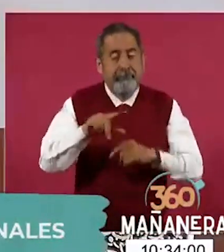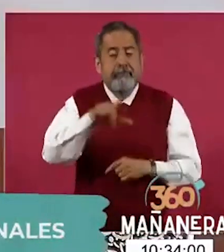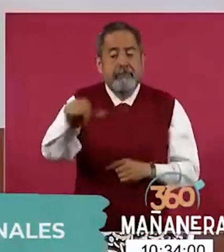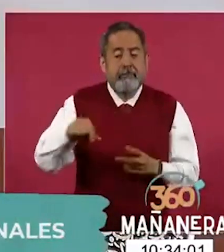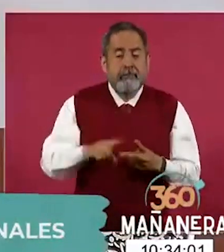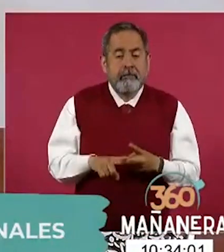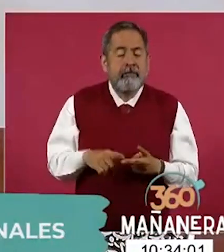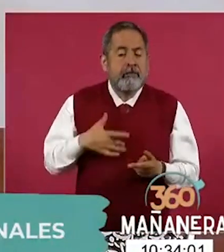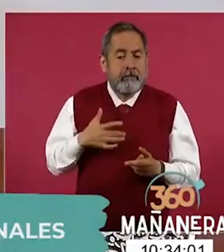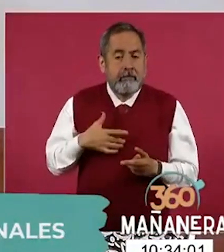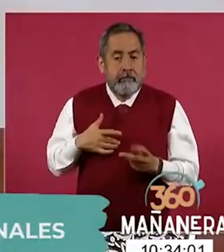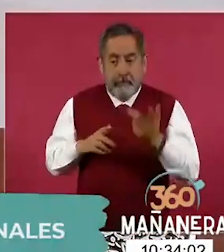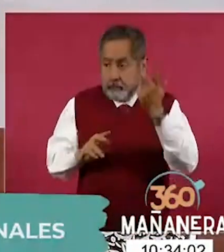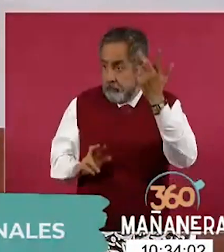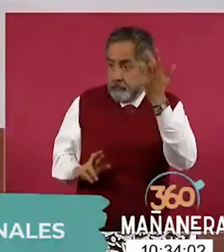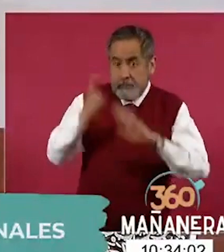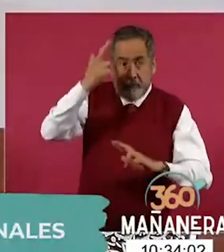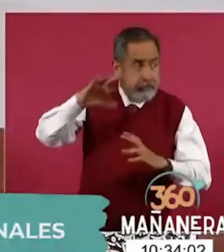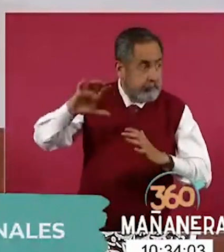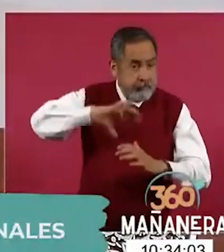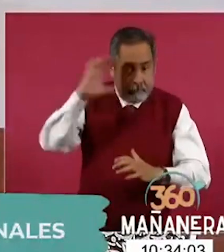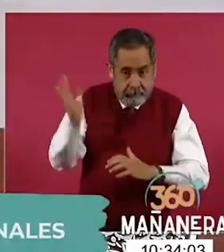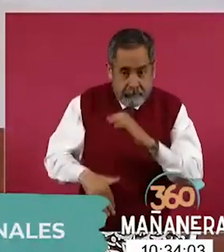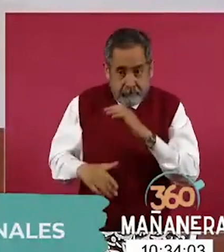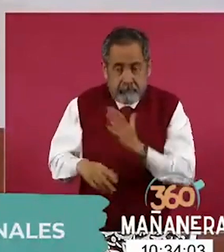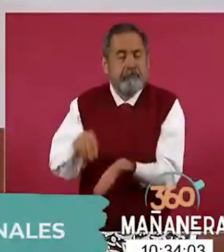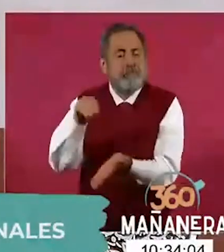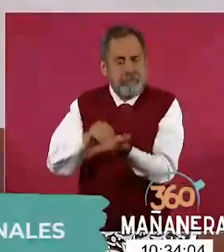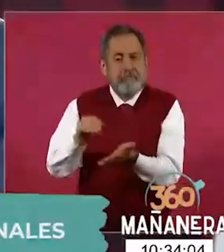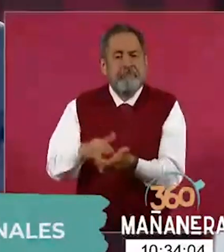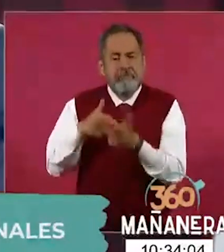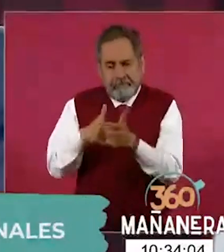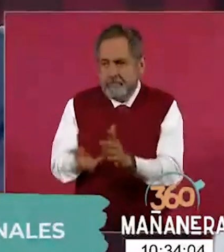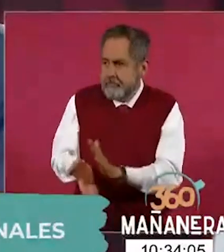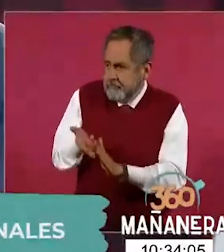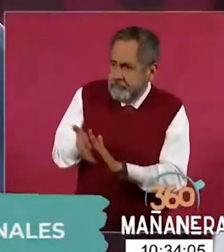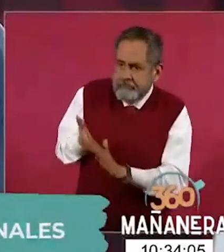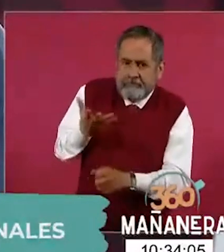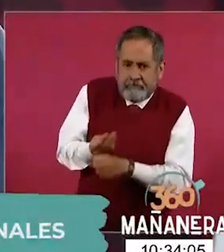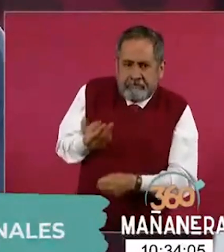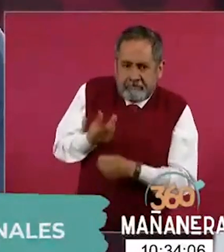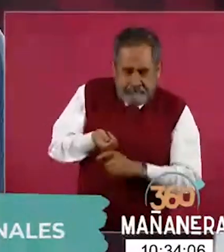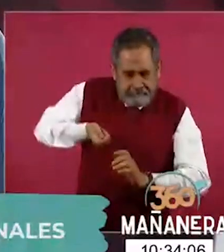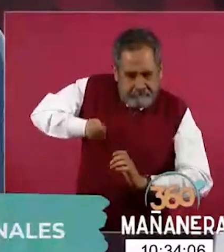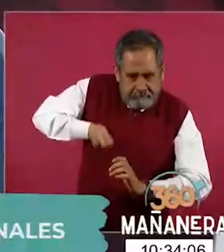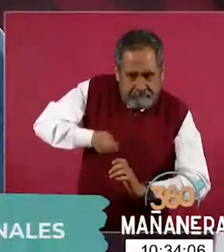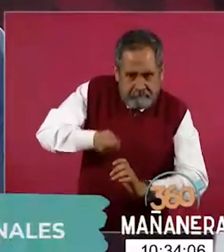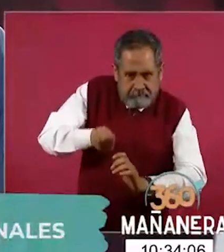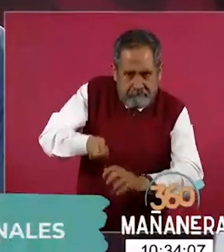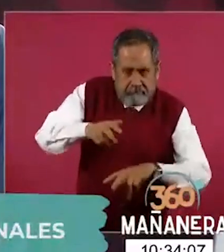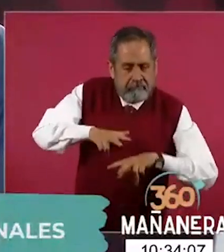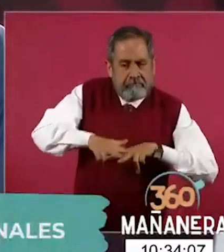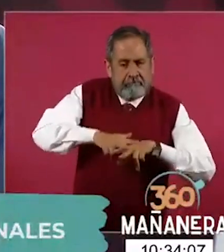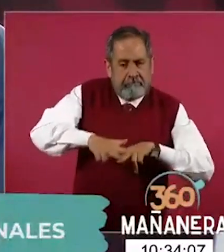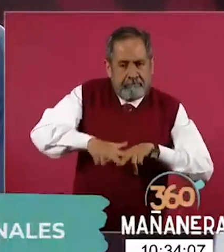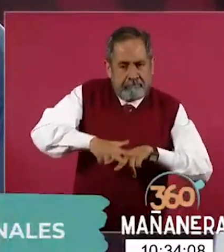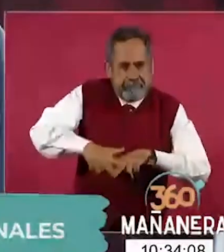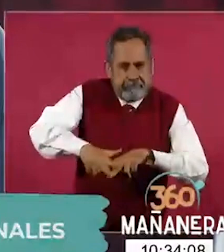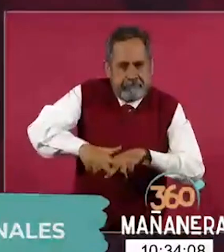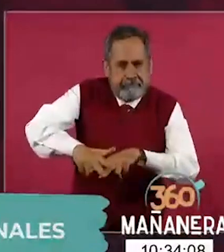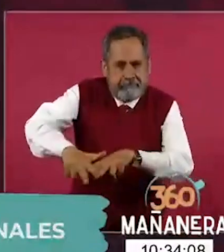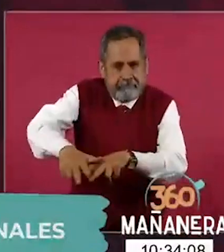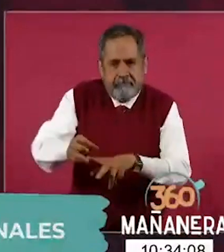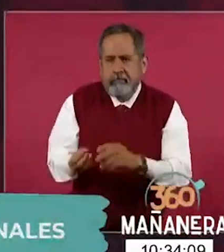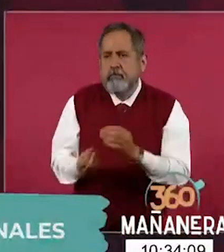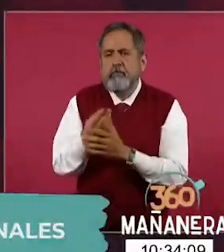luego después de la Revolución se siguieron construyendo pues este